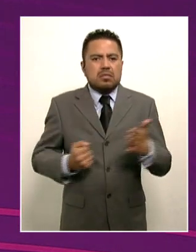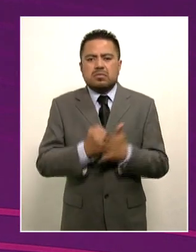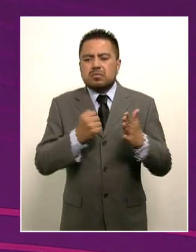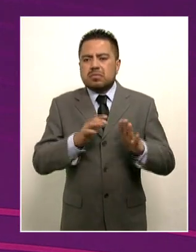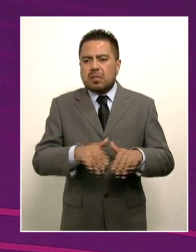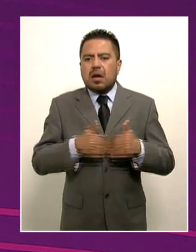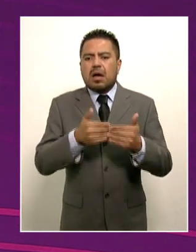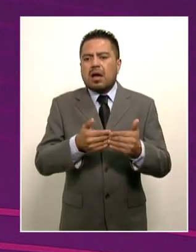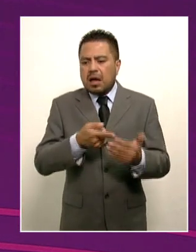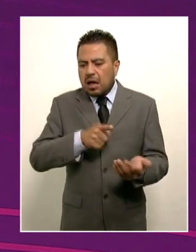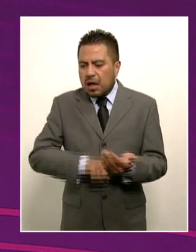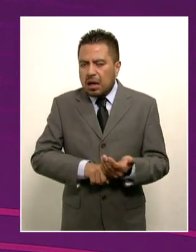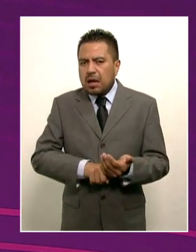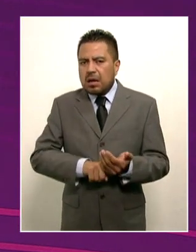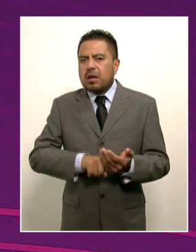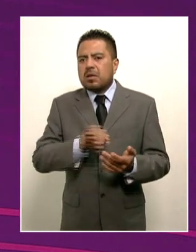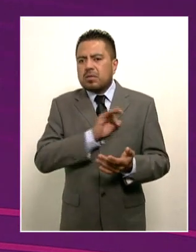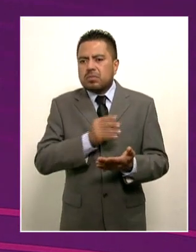existen y proporcionando